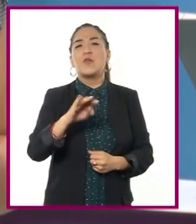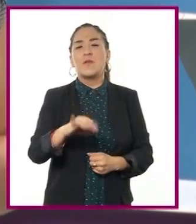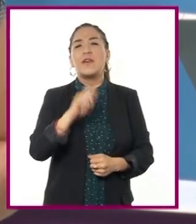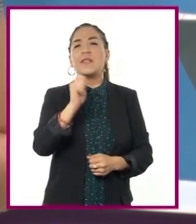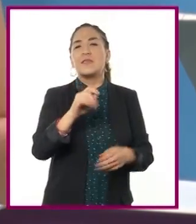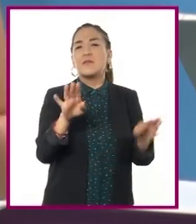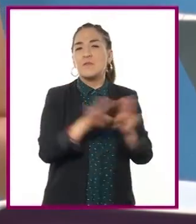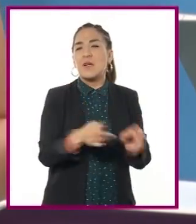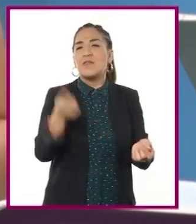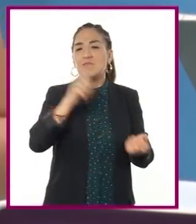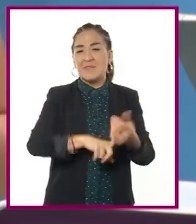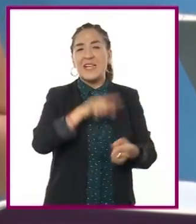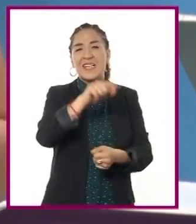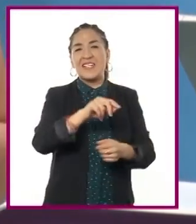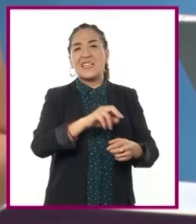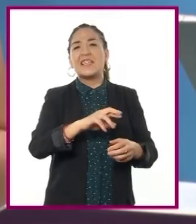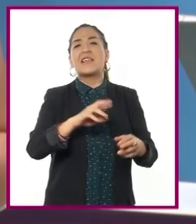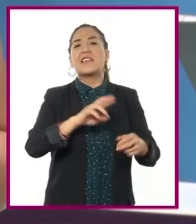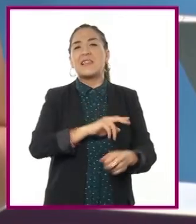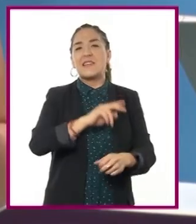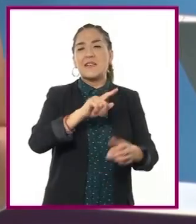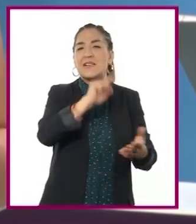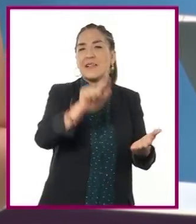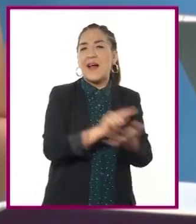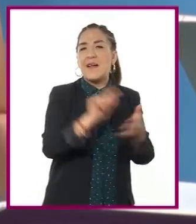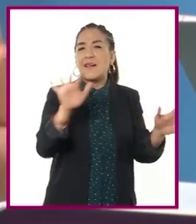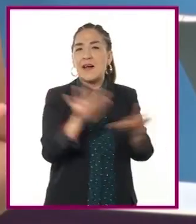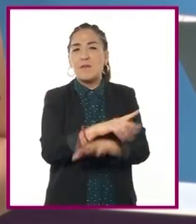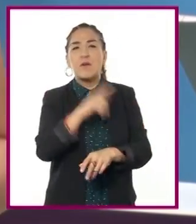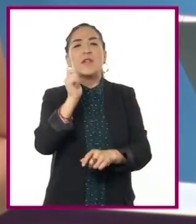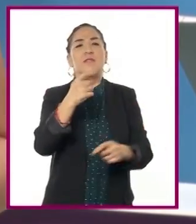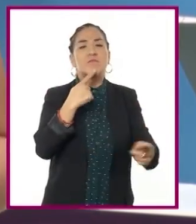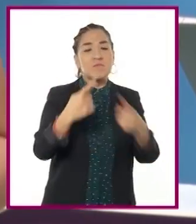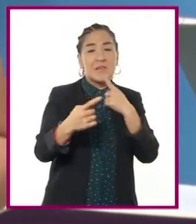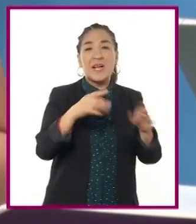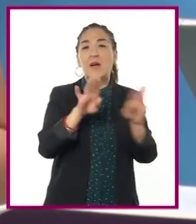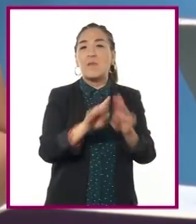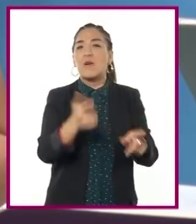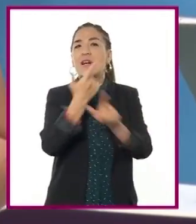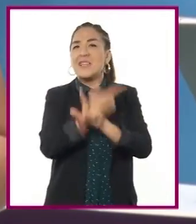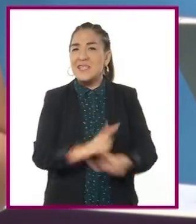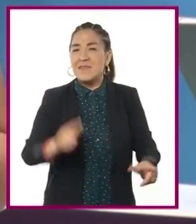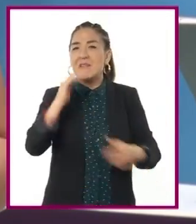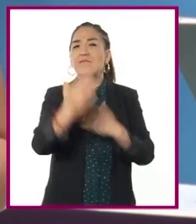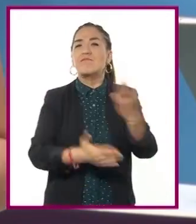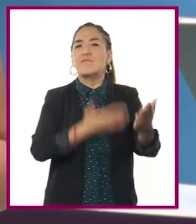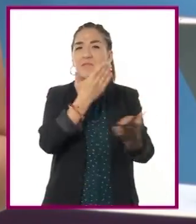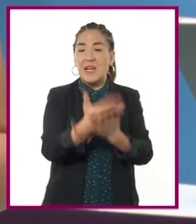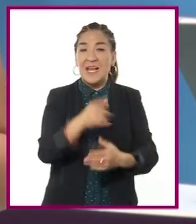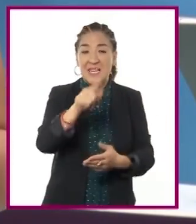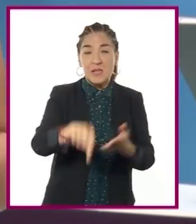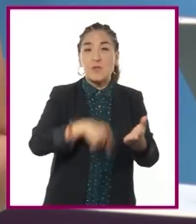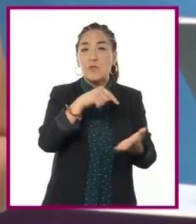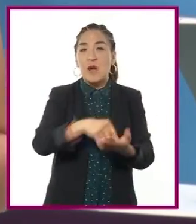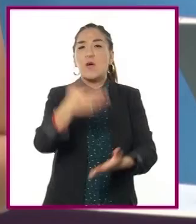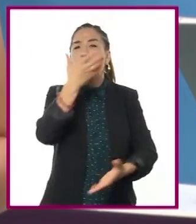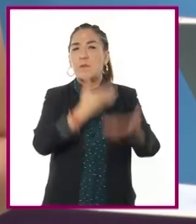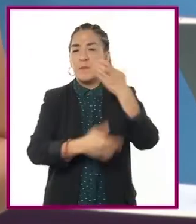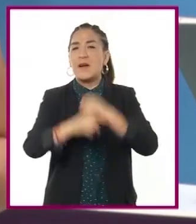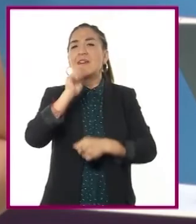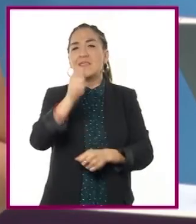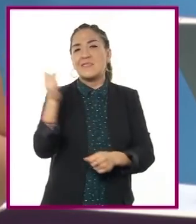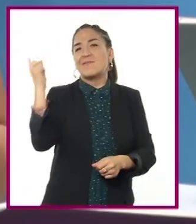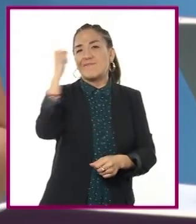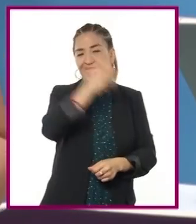sus reformas y, mientras los soviéticos demandaban más libertades, la apertura comercial desencadenó